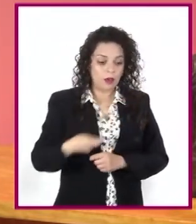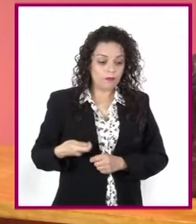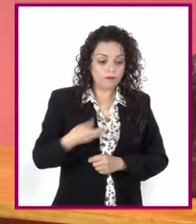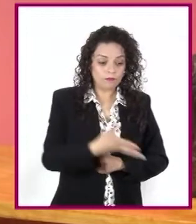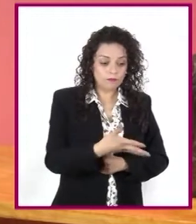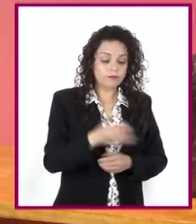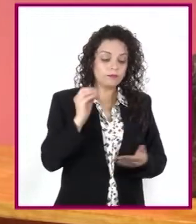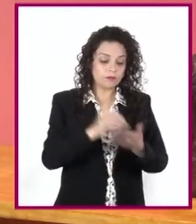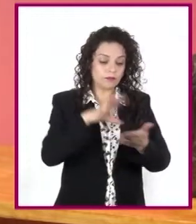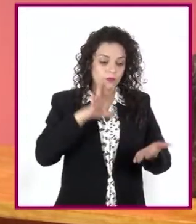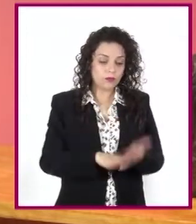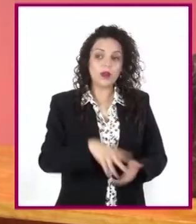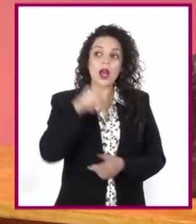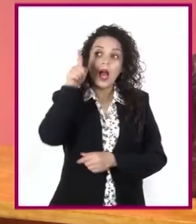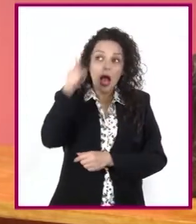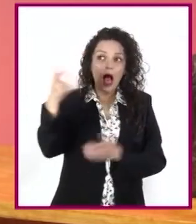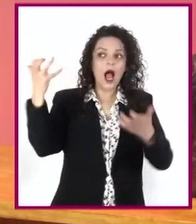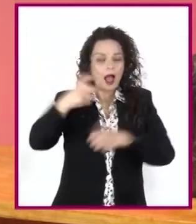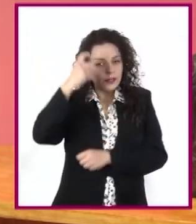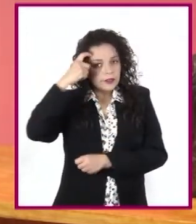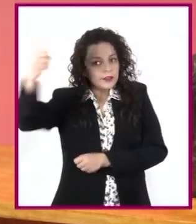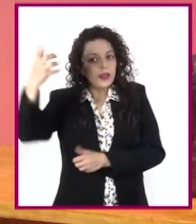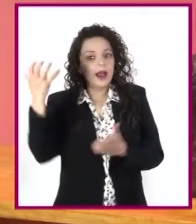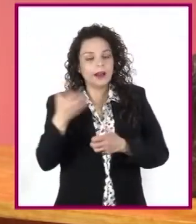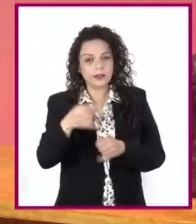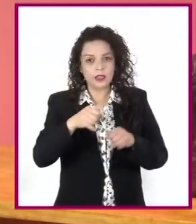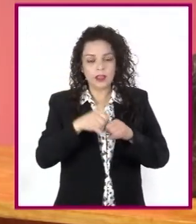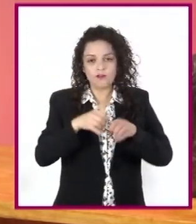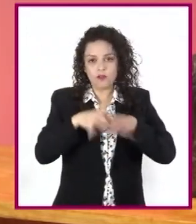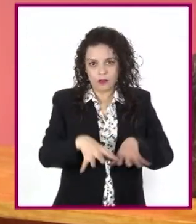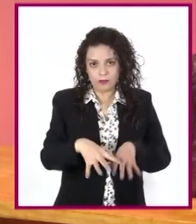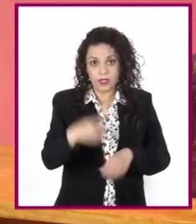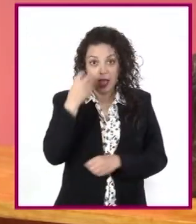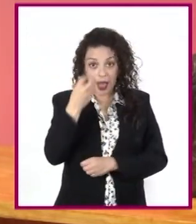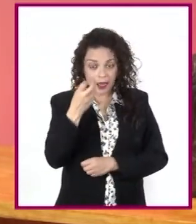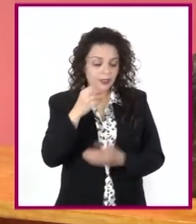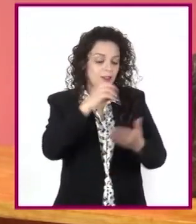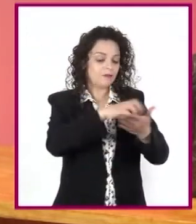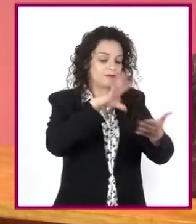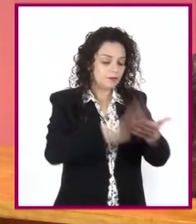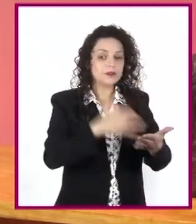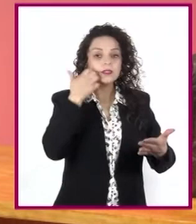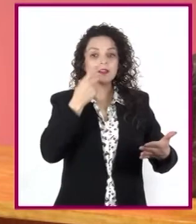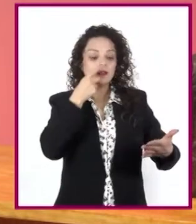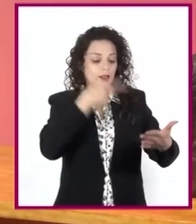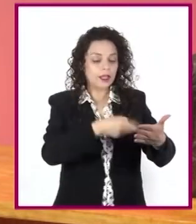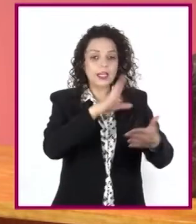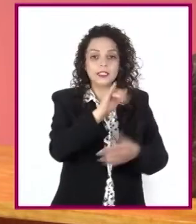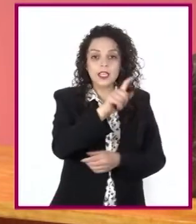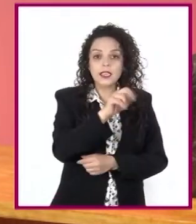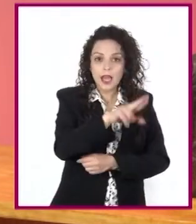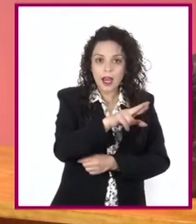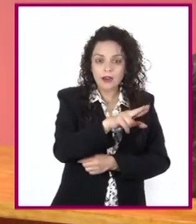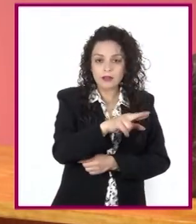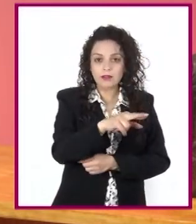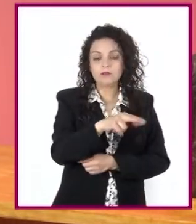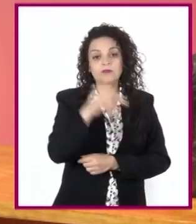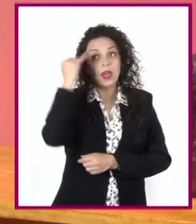crédito. Cuando lo hacemos, estamos citando. Así, citar algo significa dar crédito a una